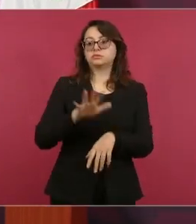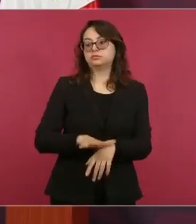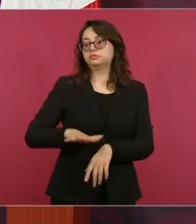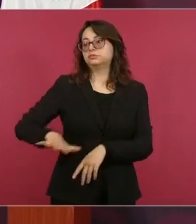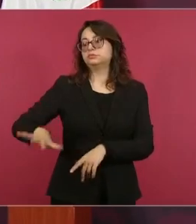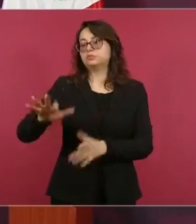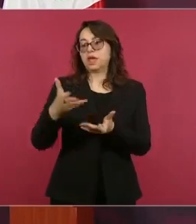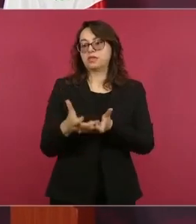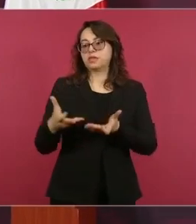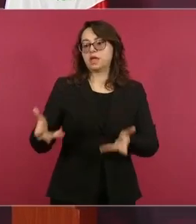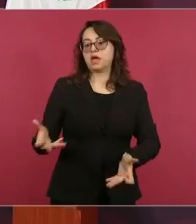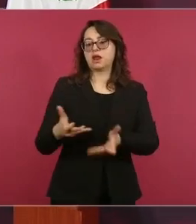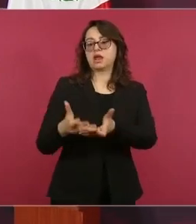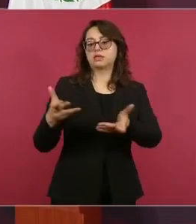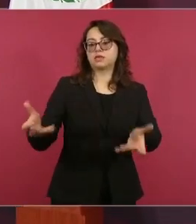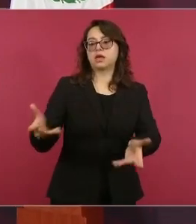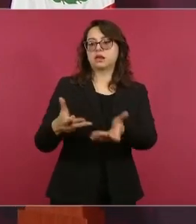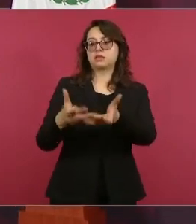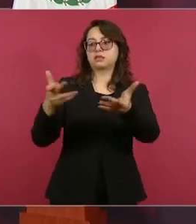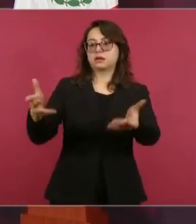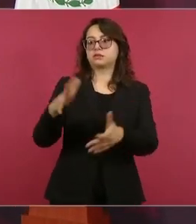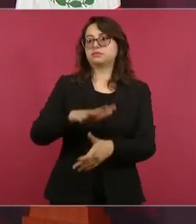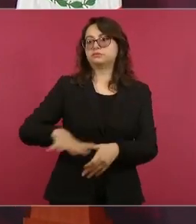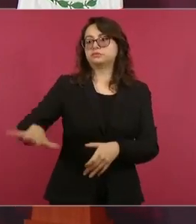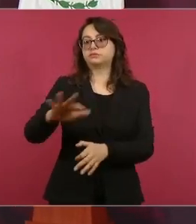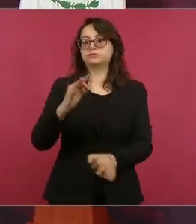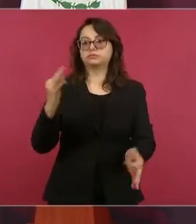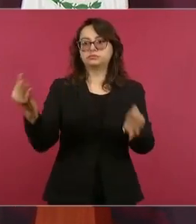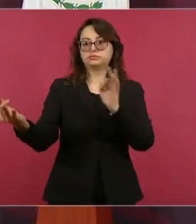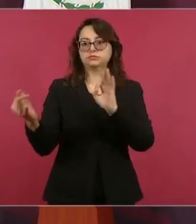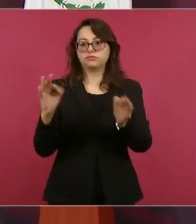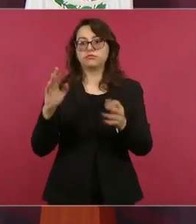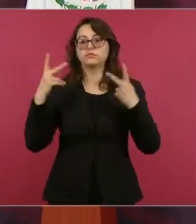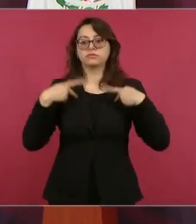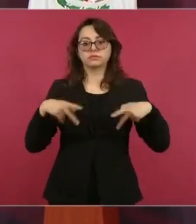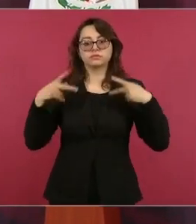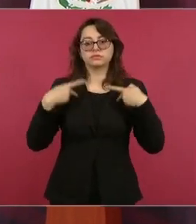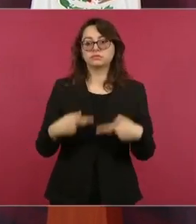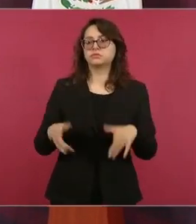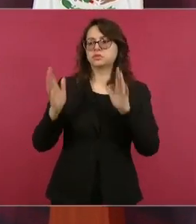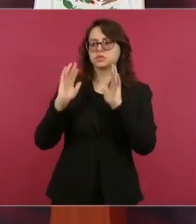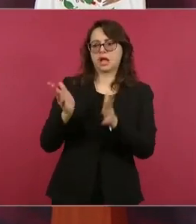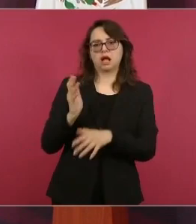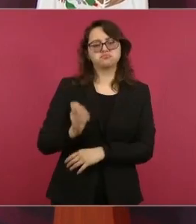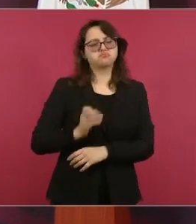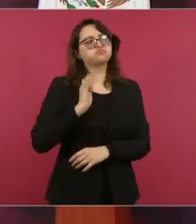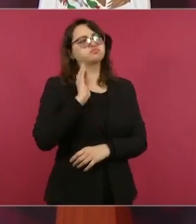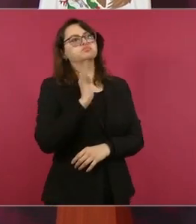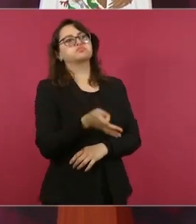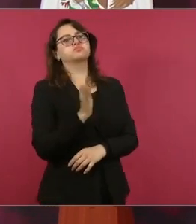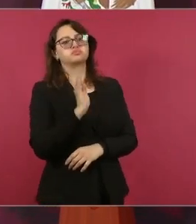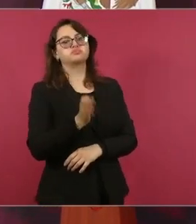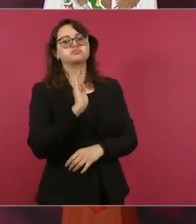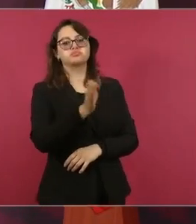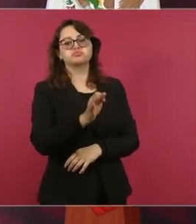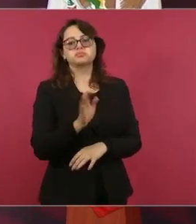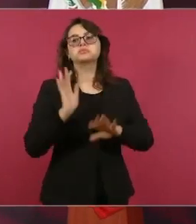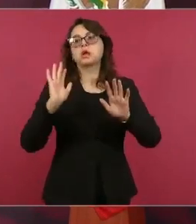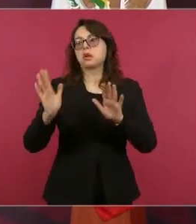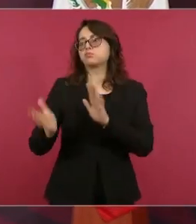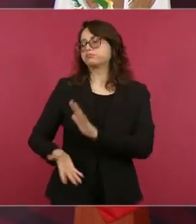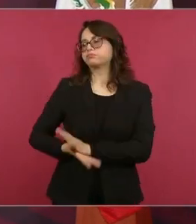liberó lo que se conoce como el derecho de vía, y se